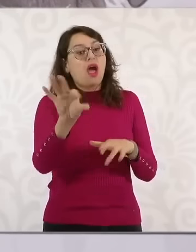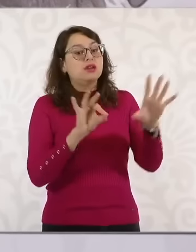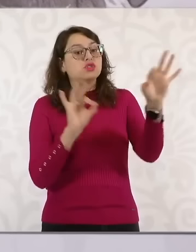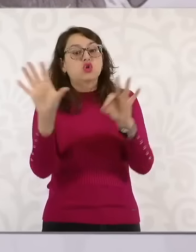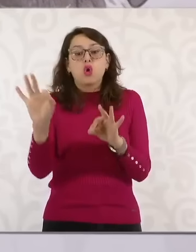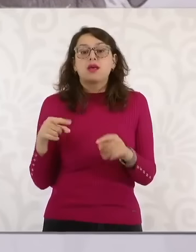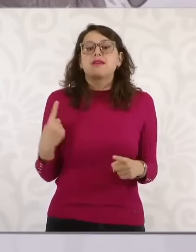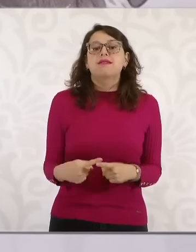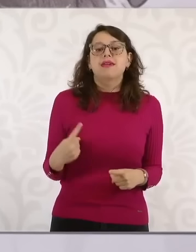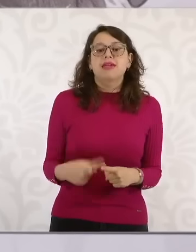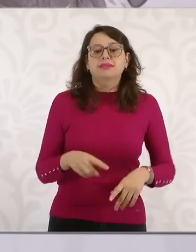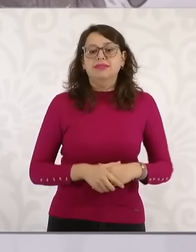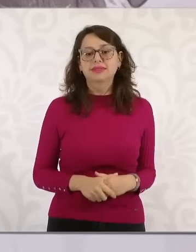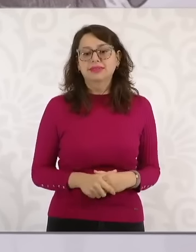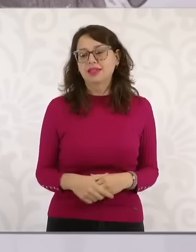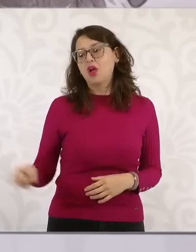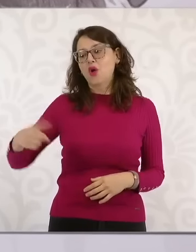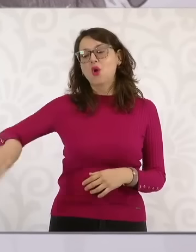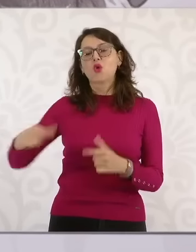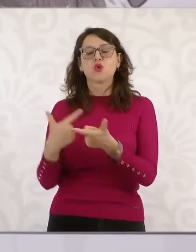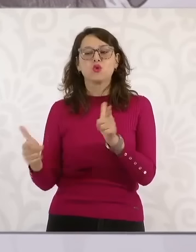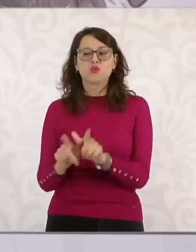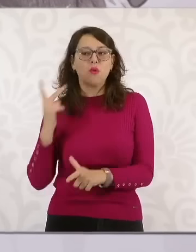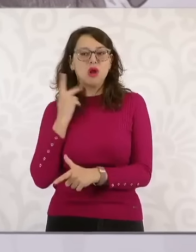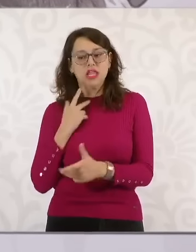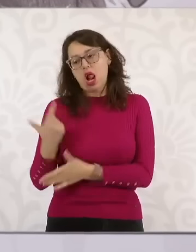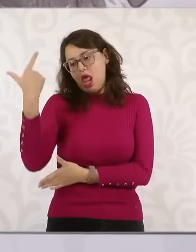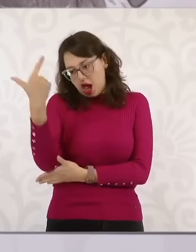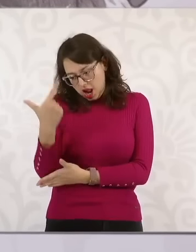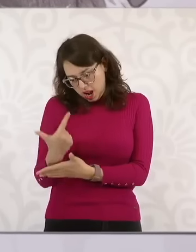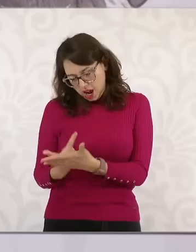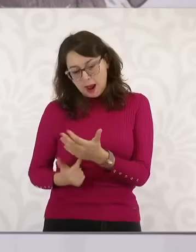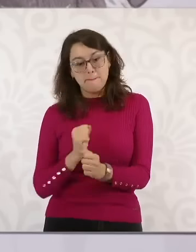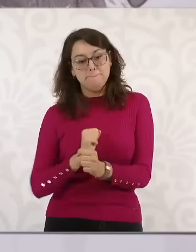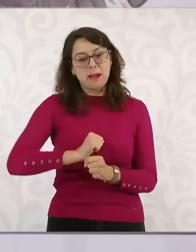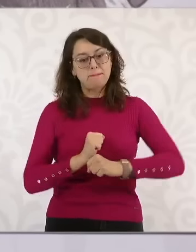que se han convertido, pues, en algo que la gente no quiere.